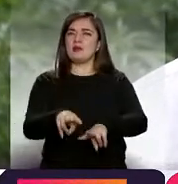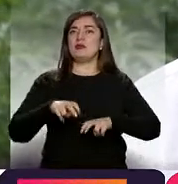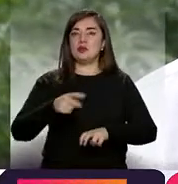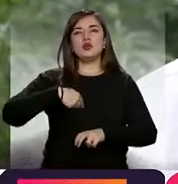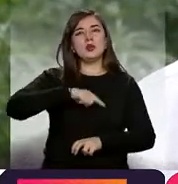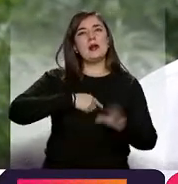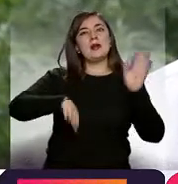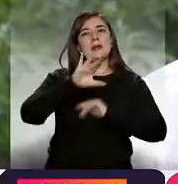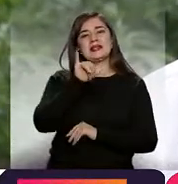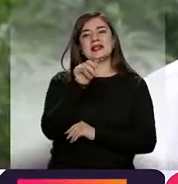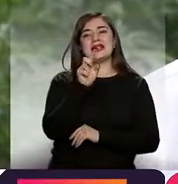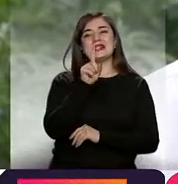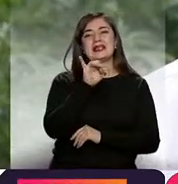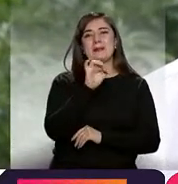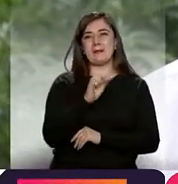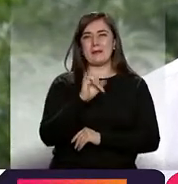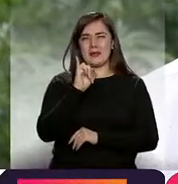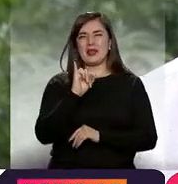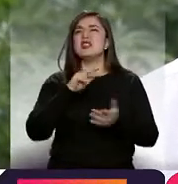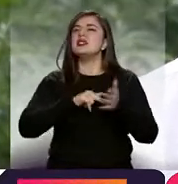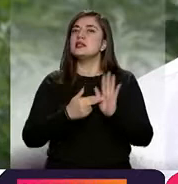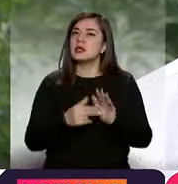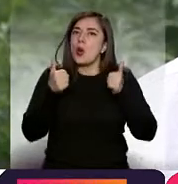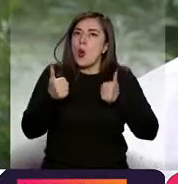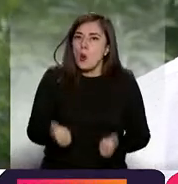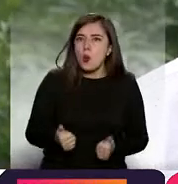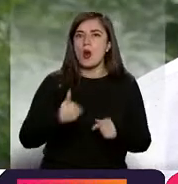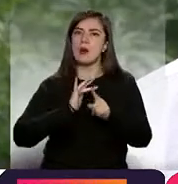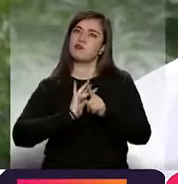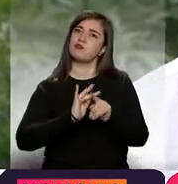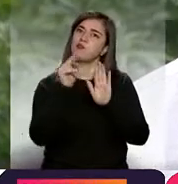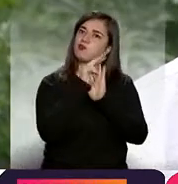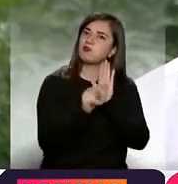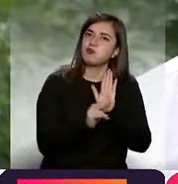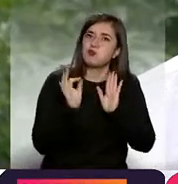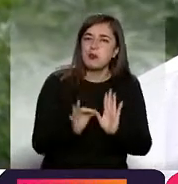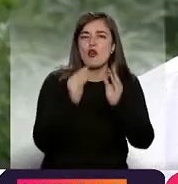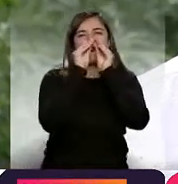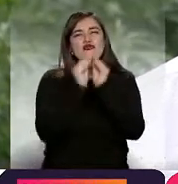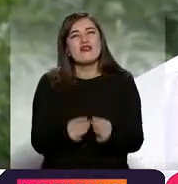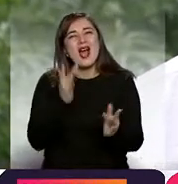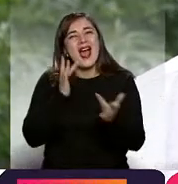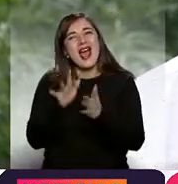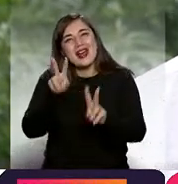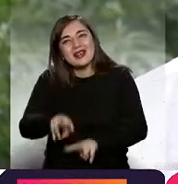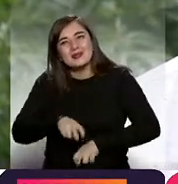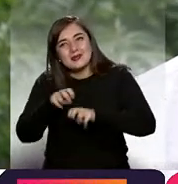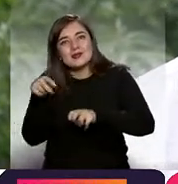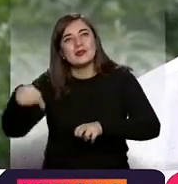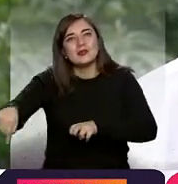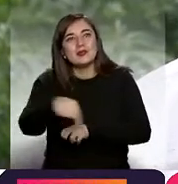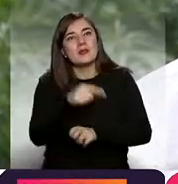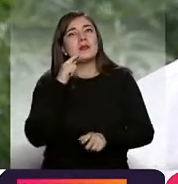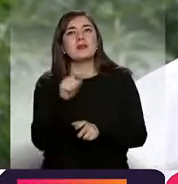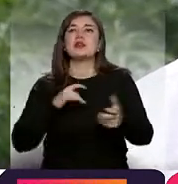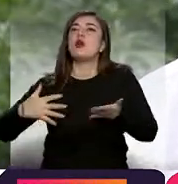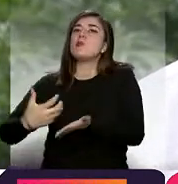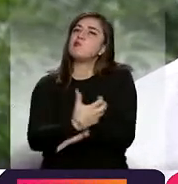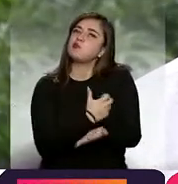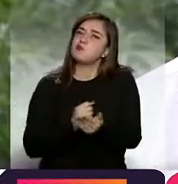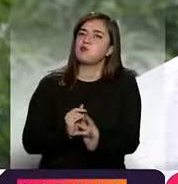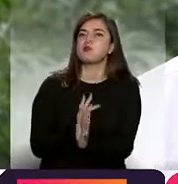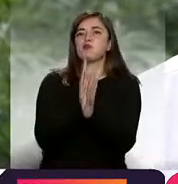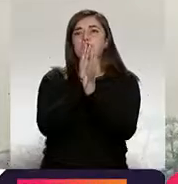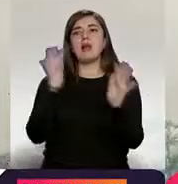regimos es JCP, que son las buenas maneras o las buenas formas de cultivar y de recolectar